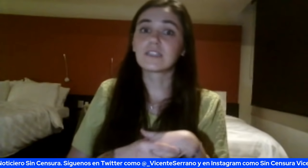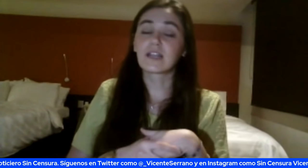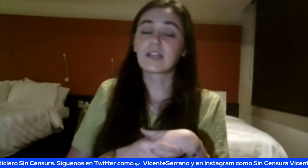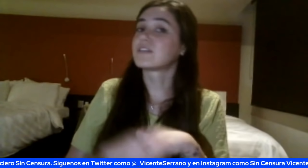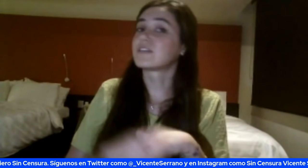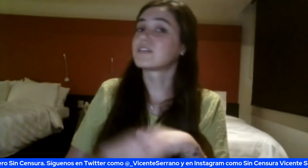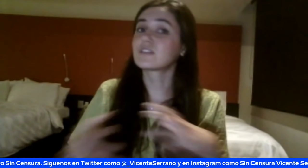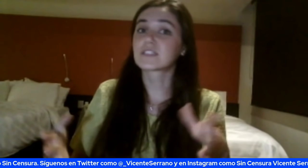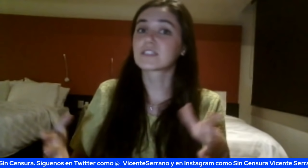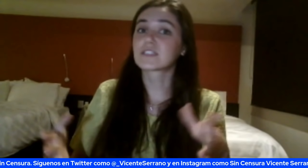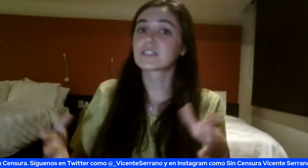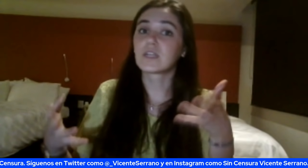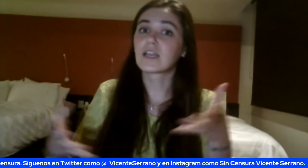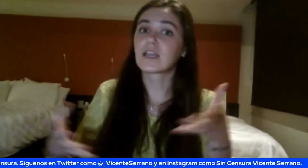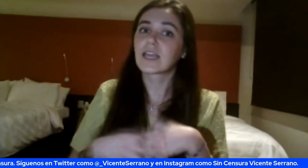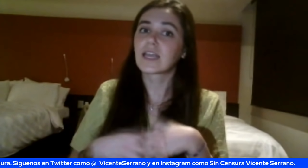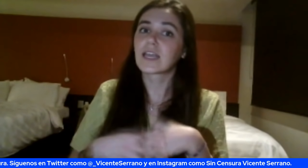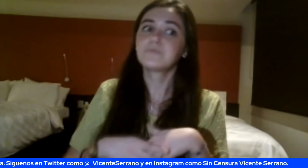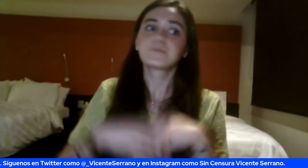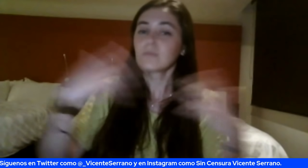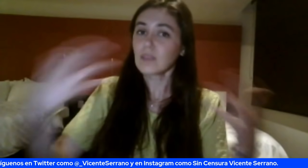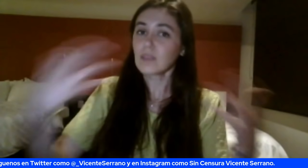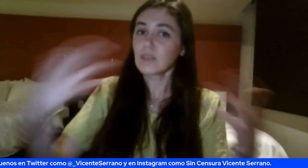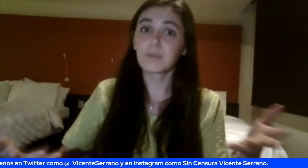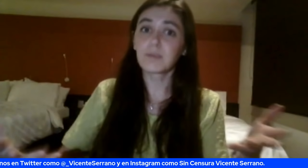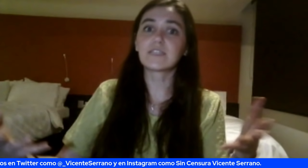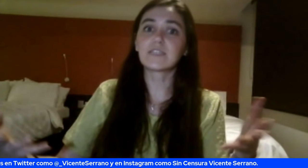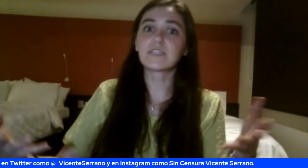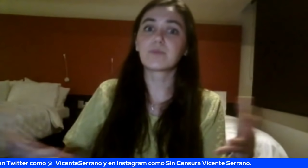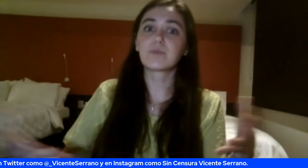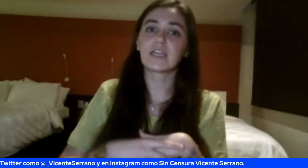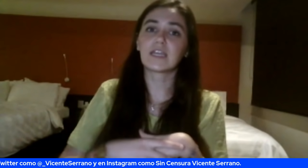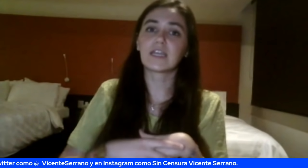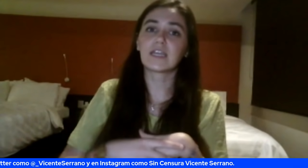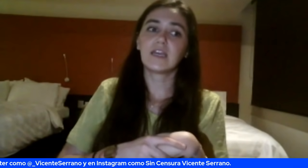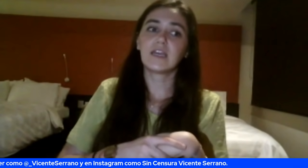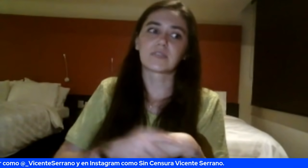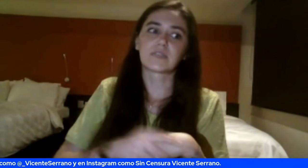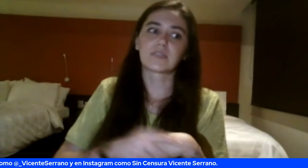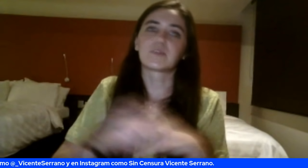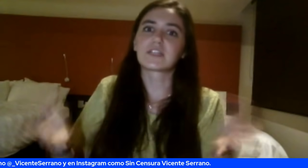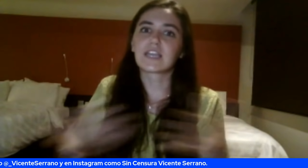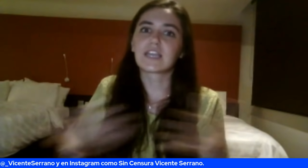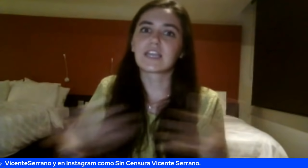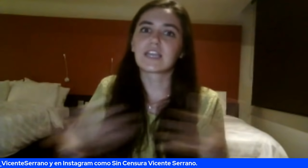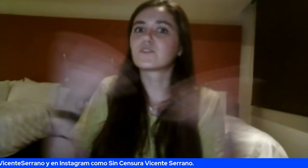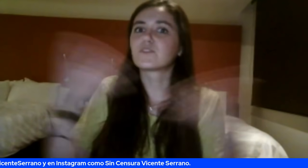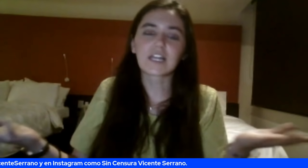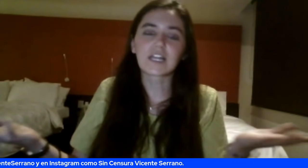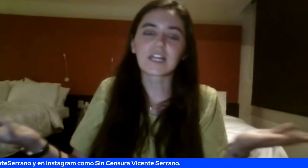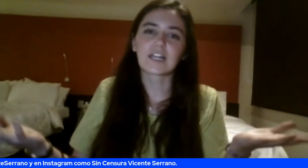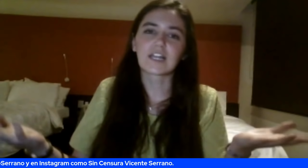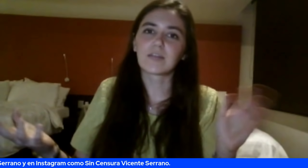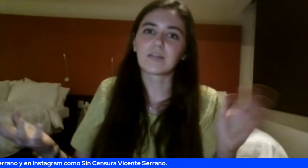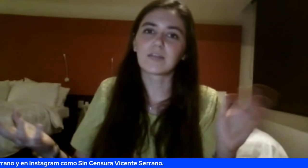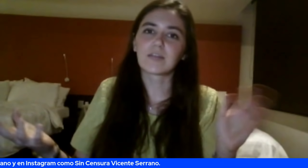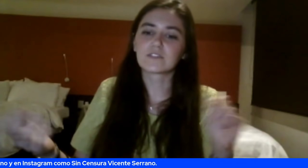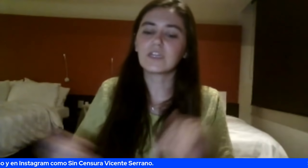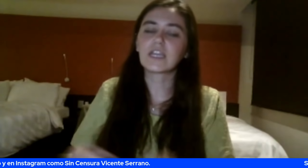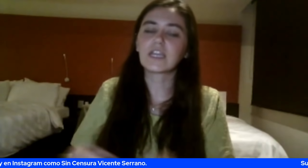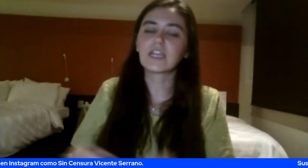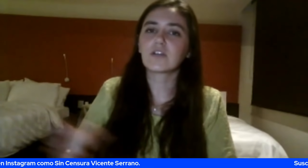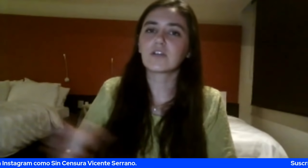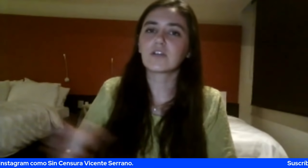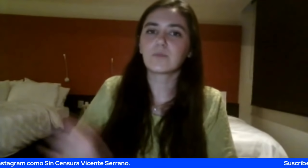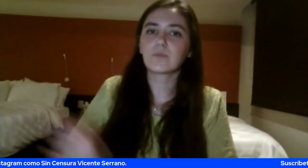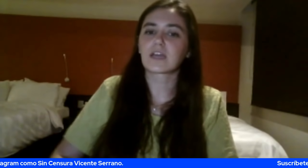de las diferentes fuerzas políticas que participan en pues ahora sí que discutir la realidad del país, ¿no? Y creo